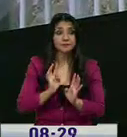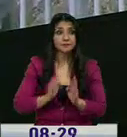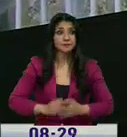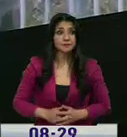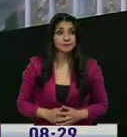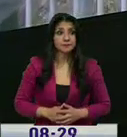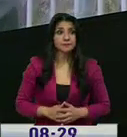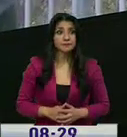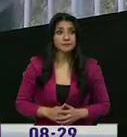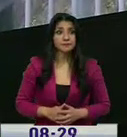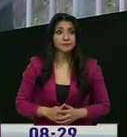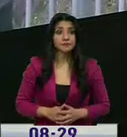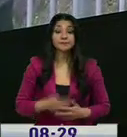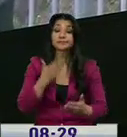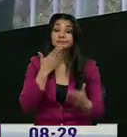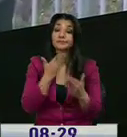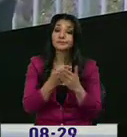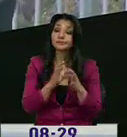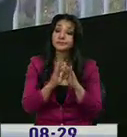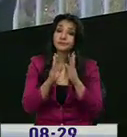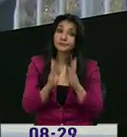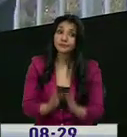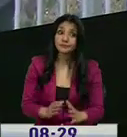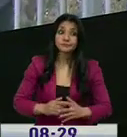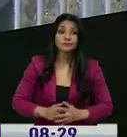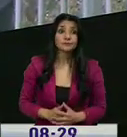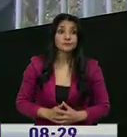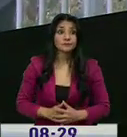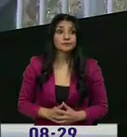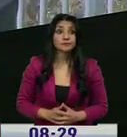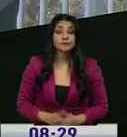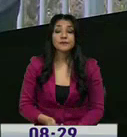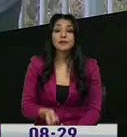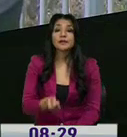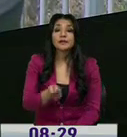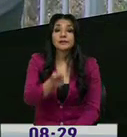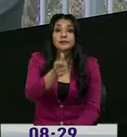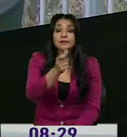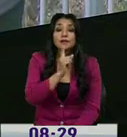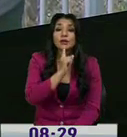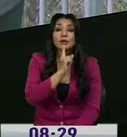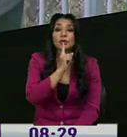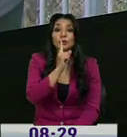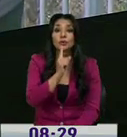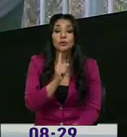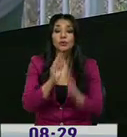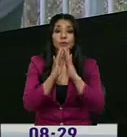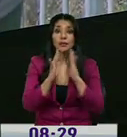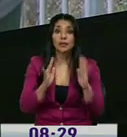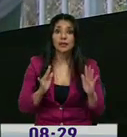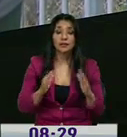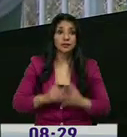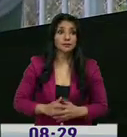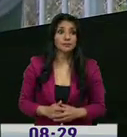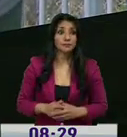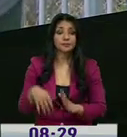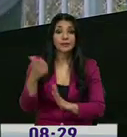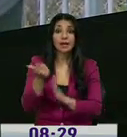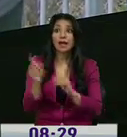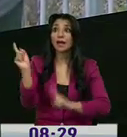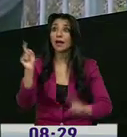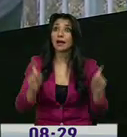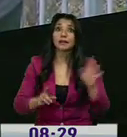televidentes. Robert. Gracias, mi querida Andreita. Vea, le voy a aprender nada más, ya que estamos ahí, para este arte urbano maravilloso